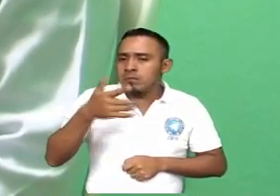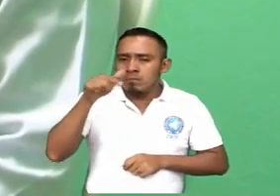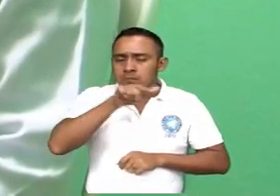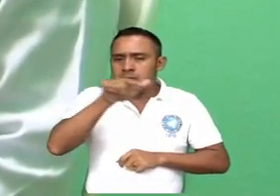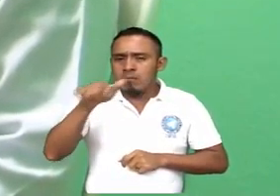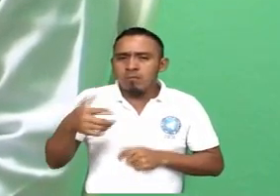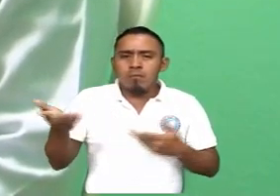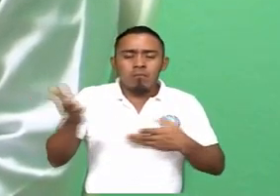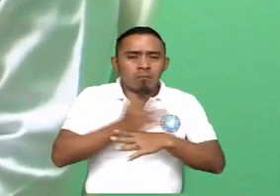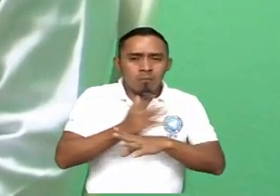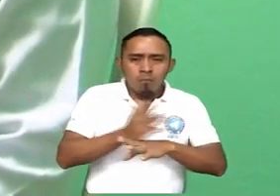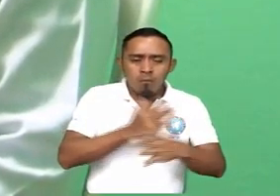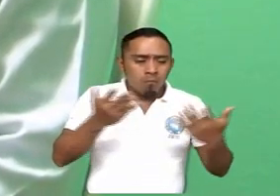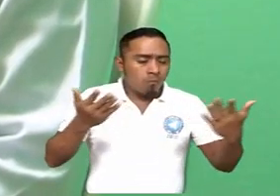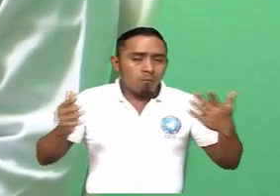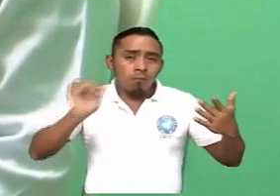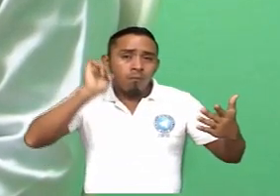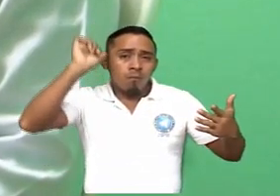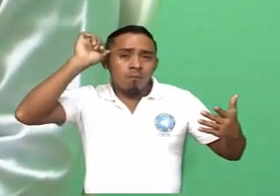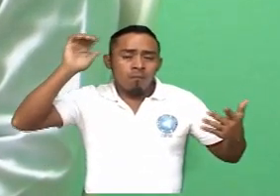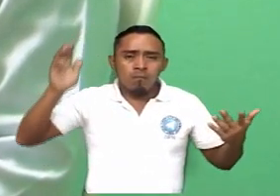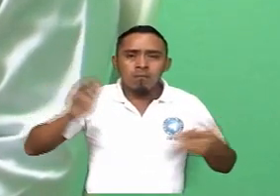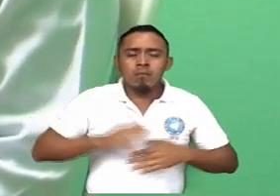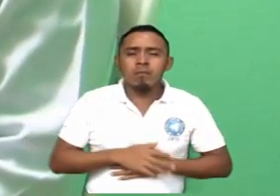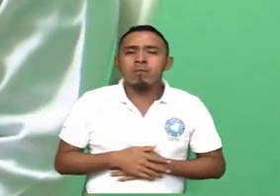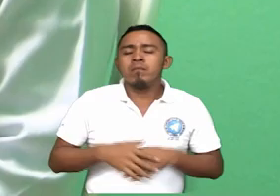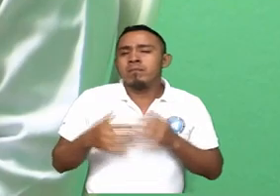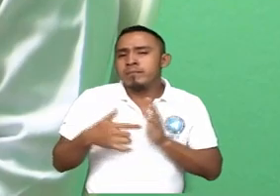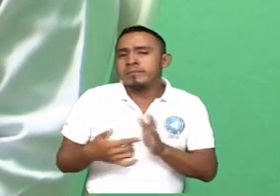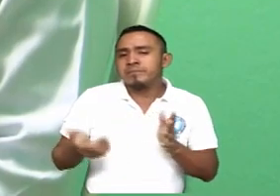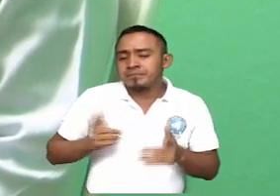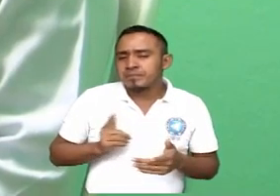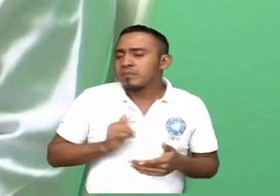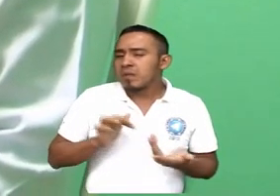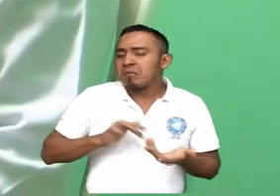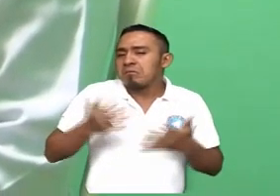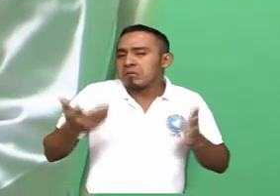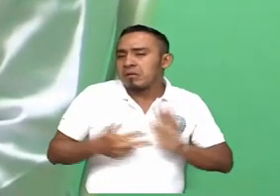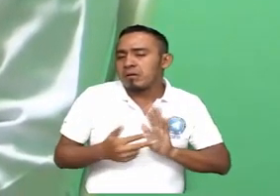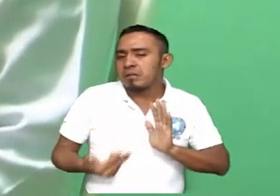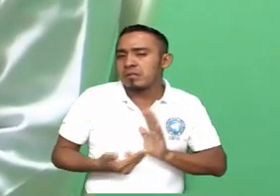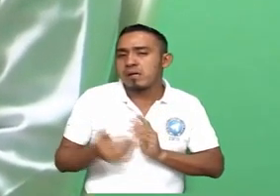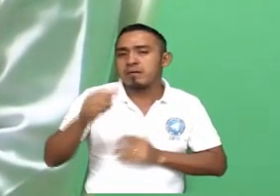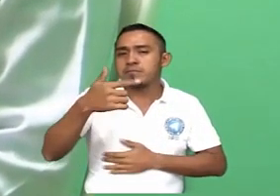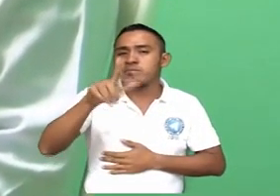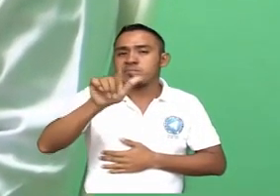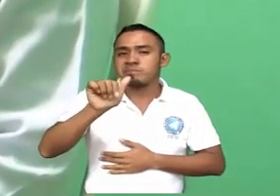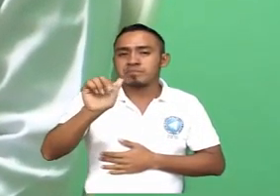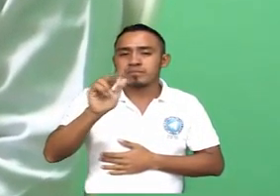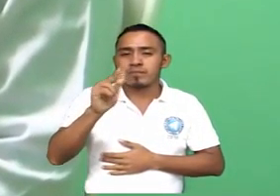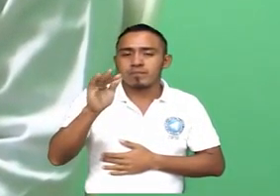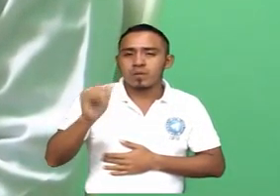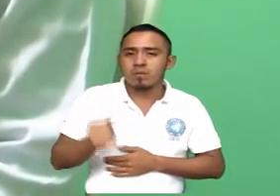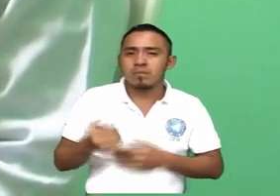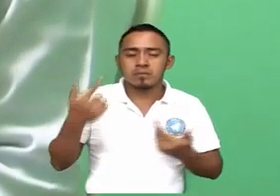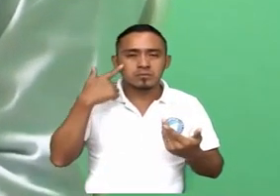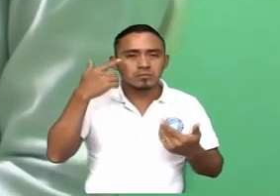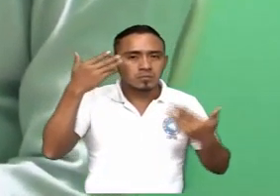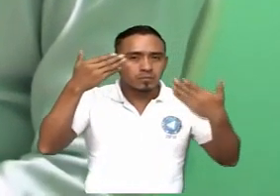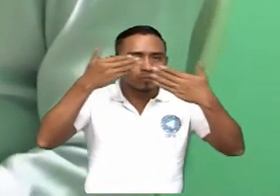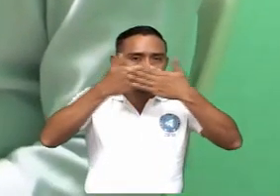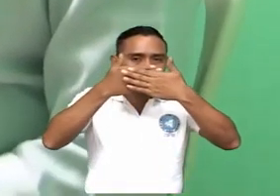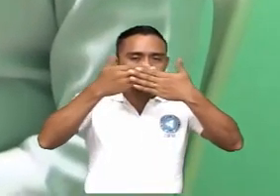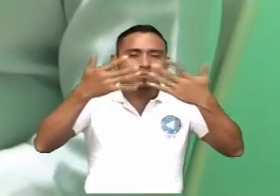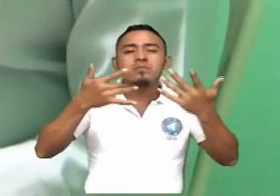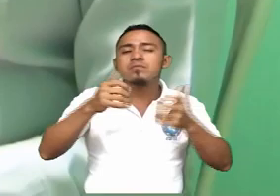etiopatogenia es diferente a la de los adultos. ¿Qué pasa cuando hay un glaucoma, doctora? ¿Se obstruye qué parte del ojo, por